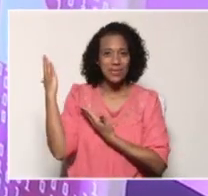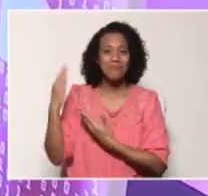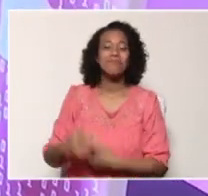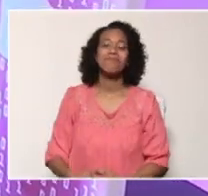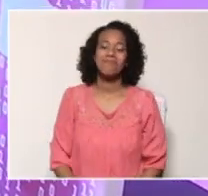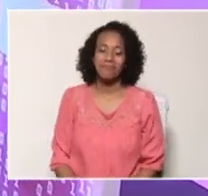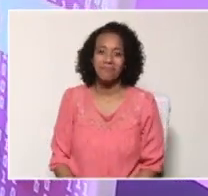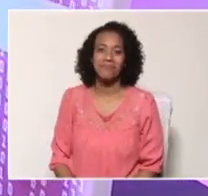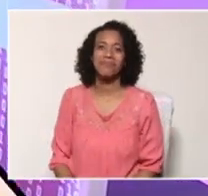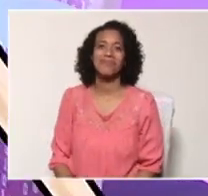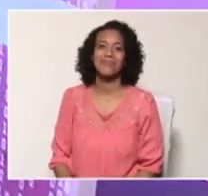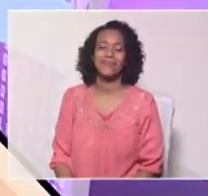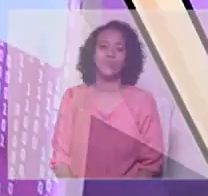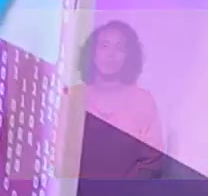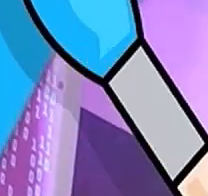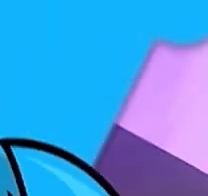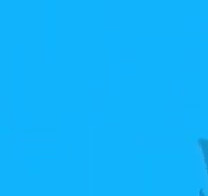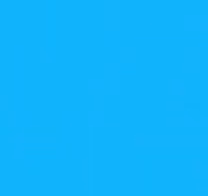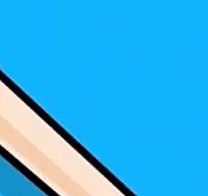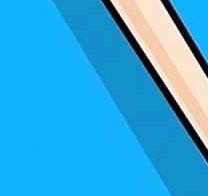de redes sociales.